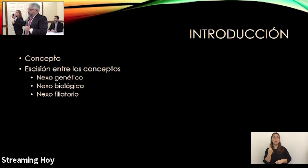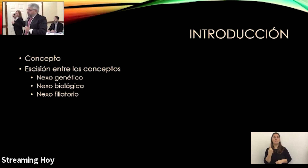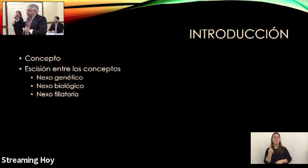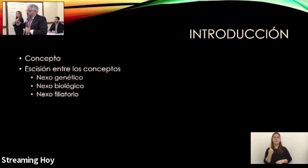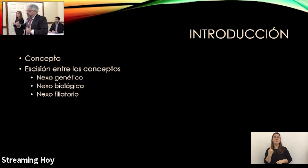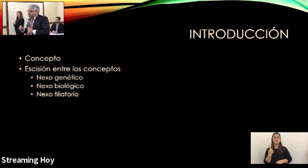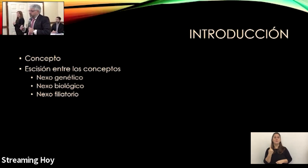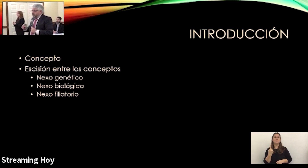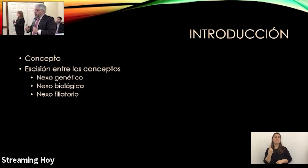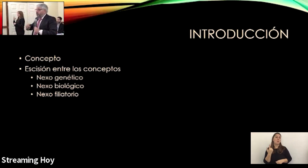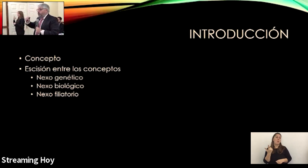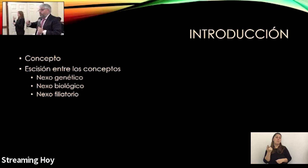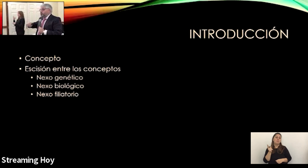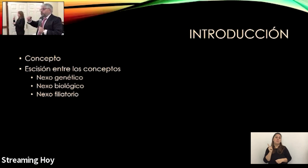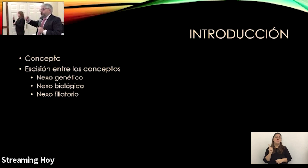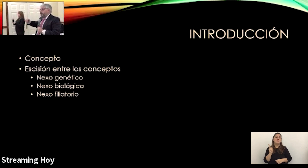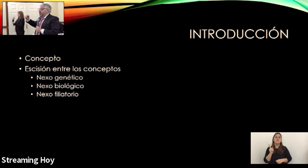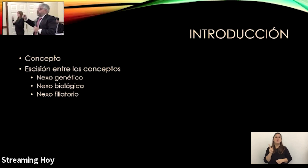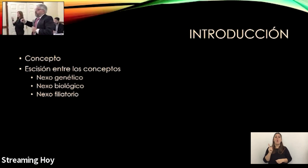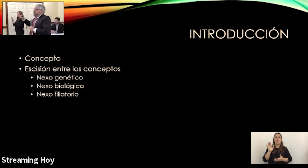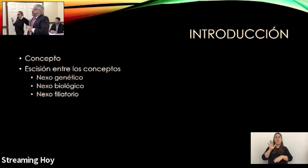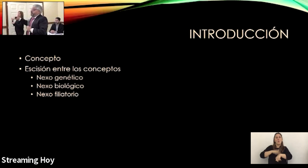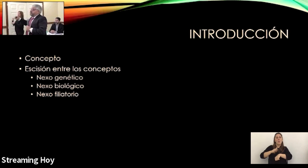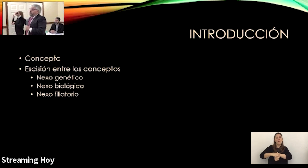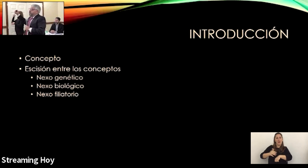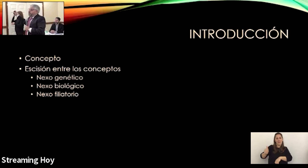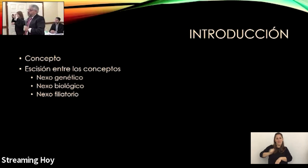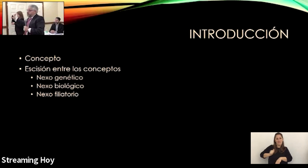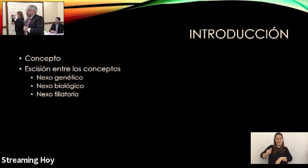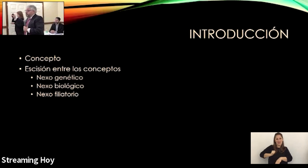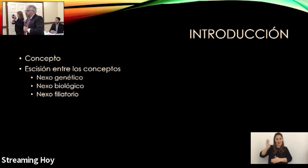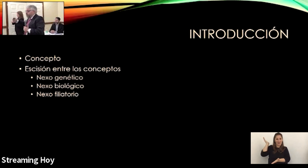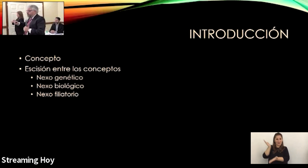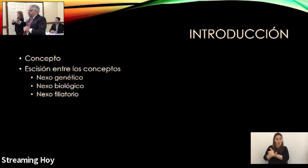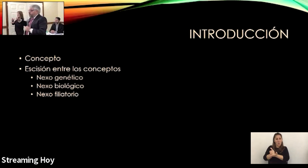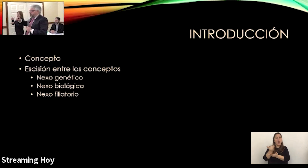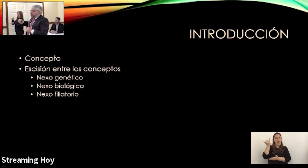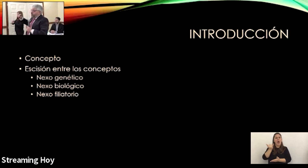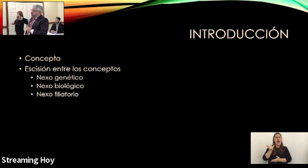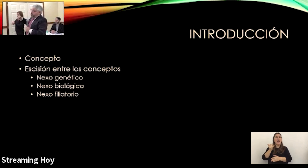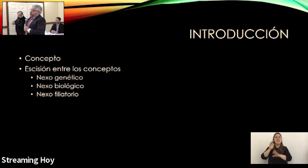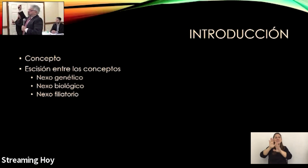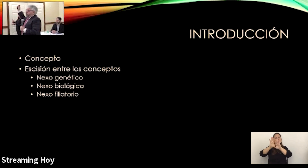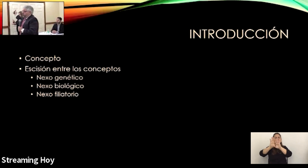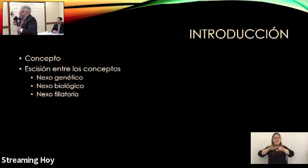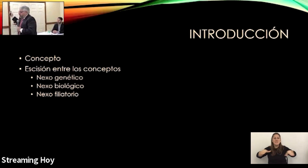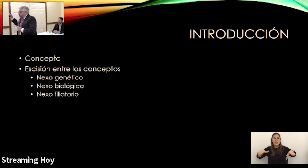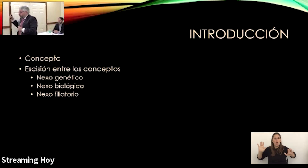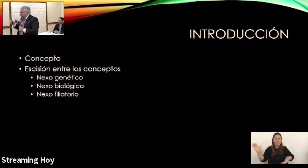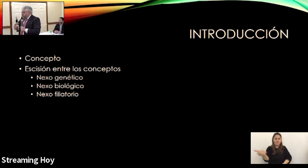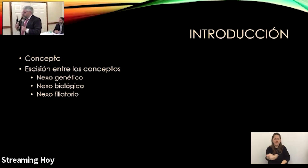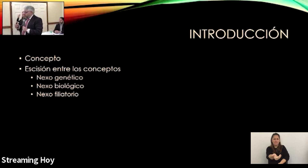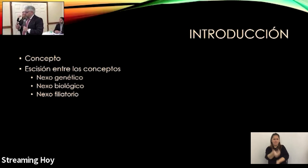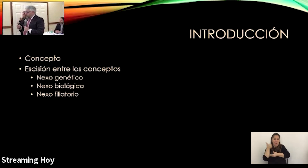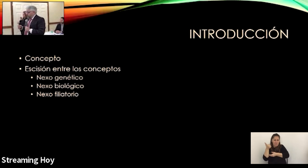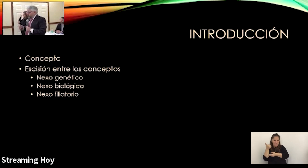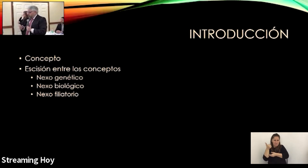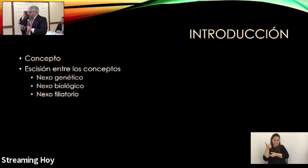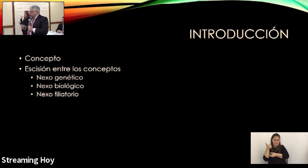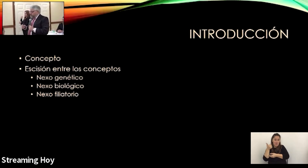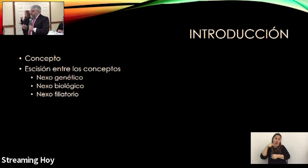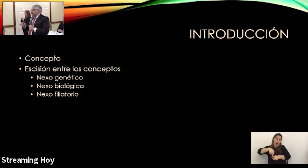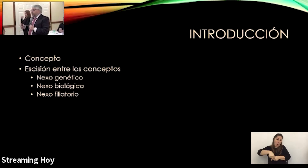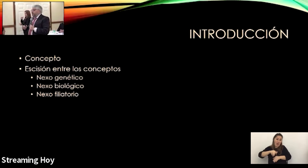como consecuencia de la dictadura militar, un montón de casos de apropiación de niños, donde esos niños, hoy ya